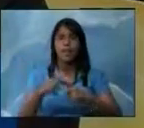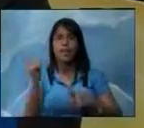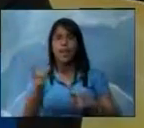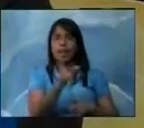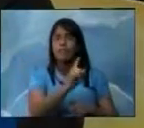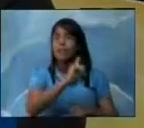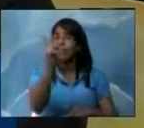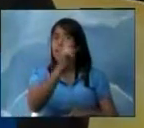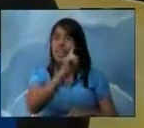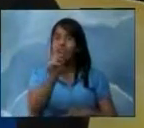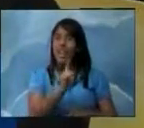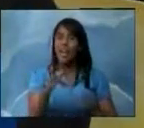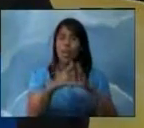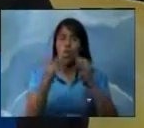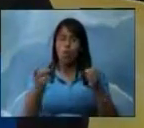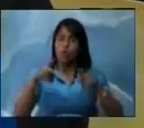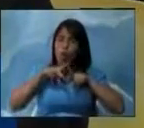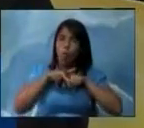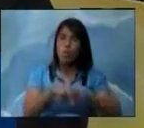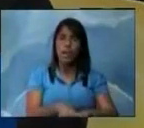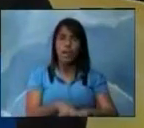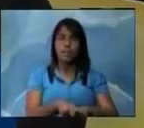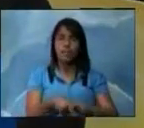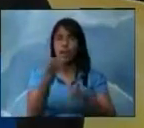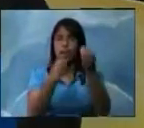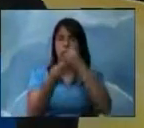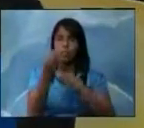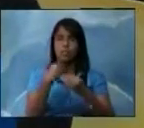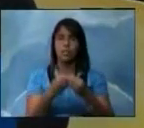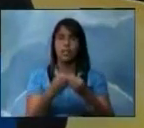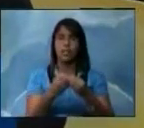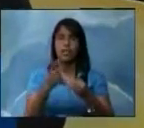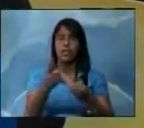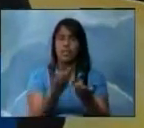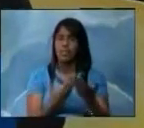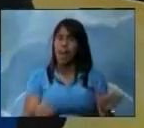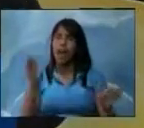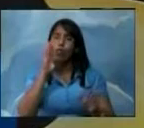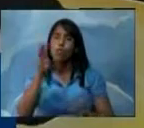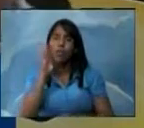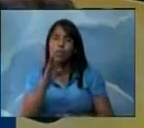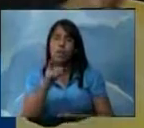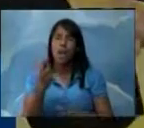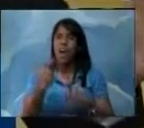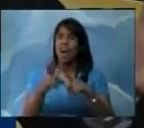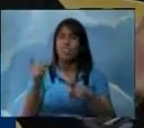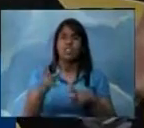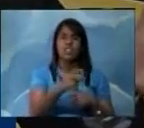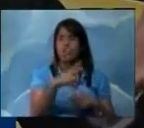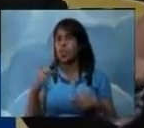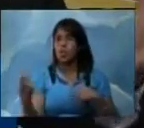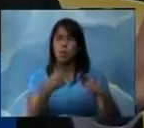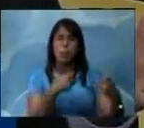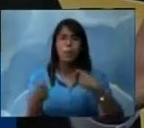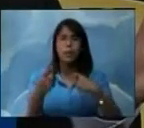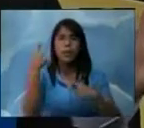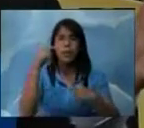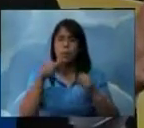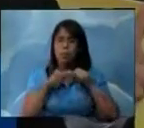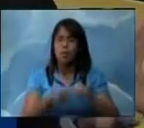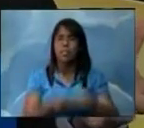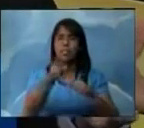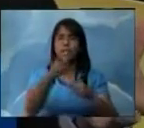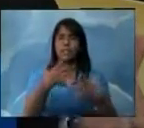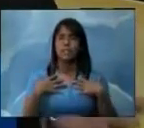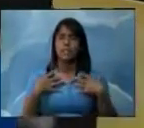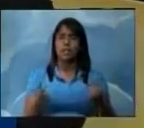eunucos que no le obligase a contaminarse. Hay gente que no pelea por